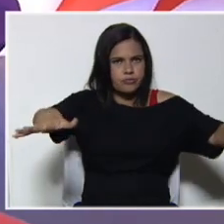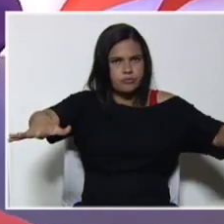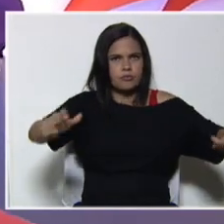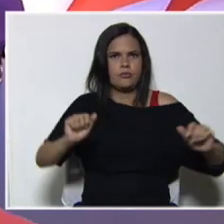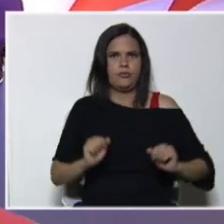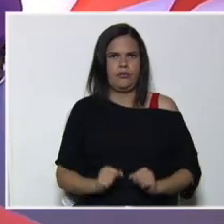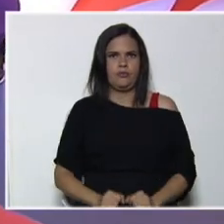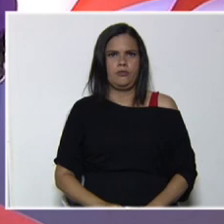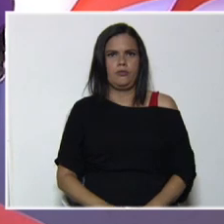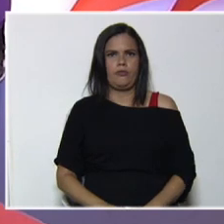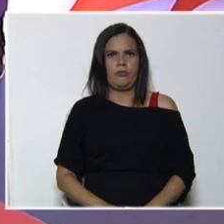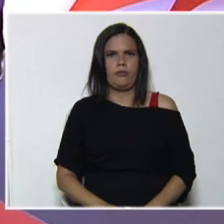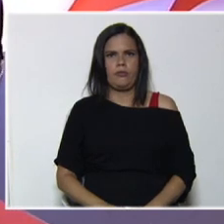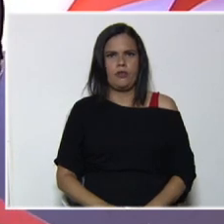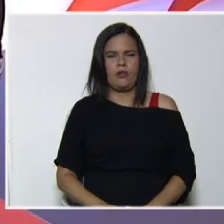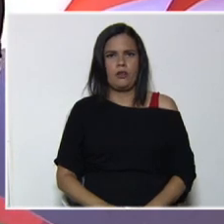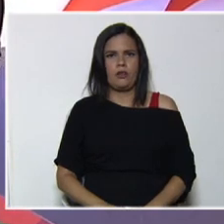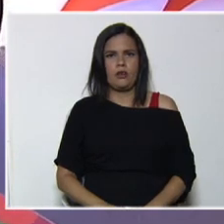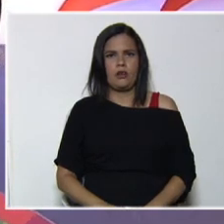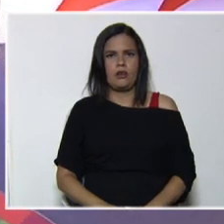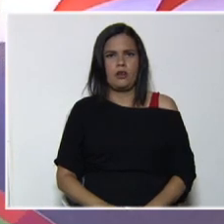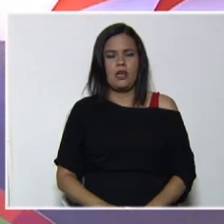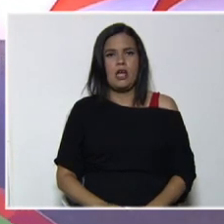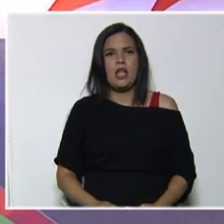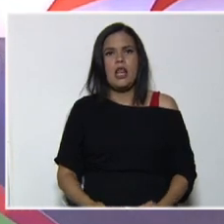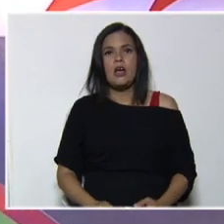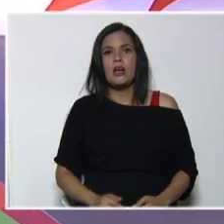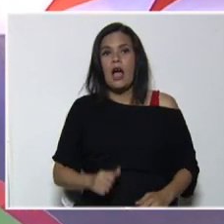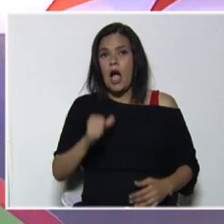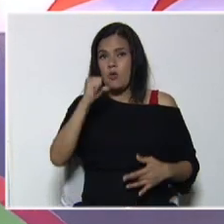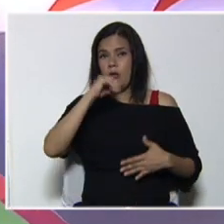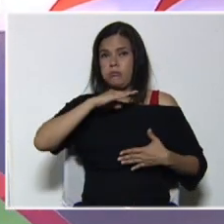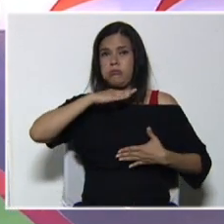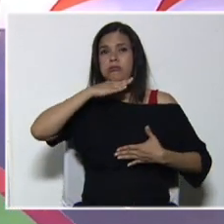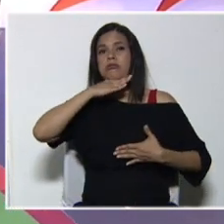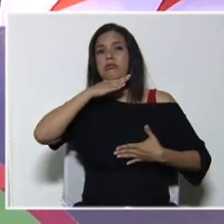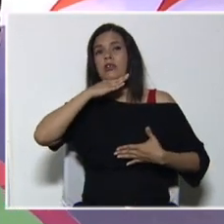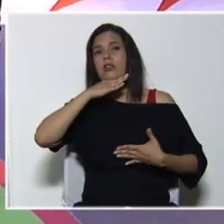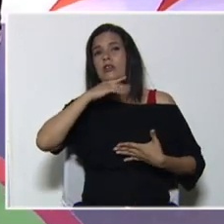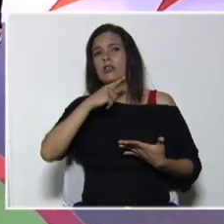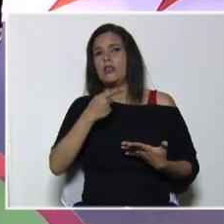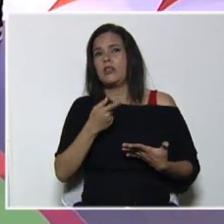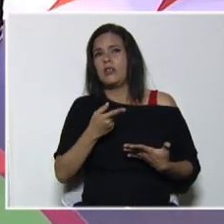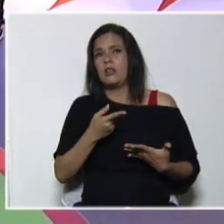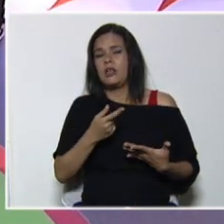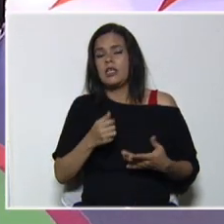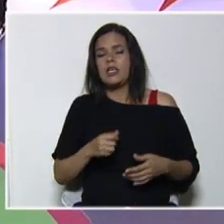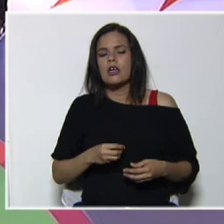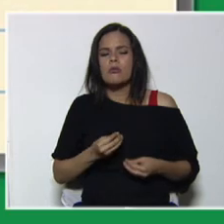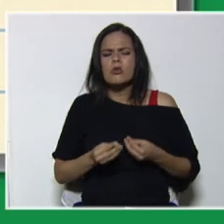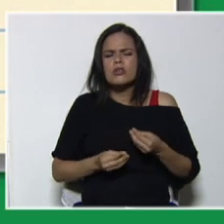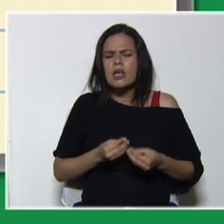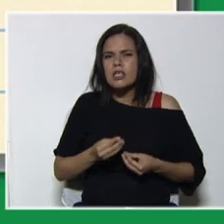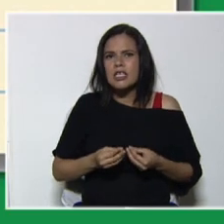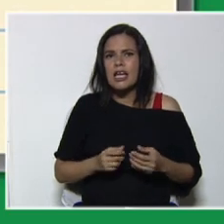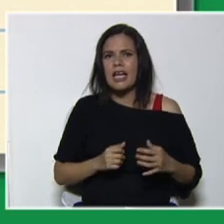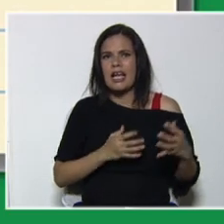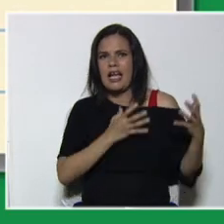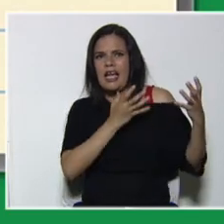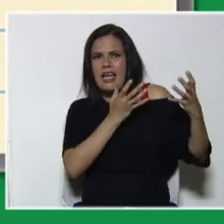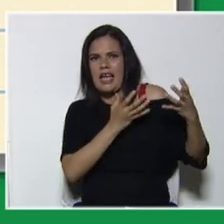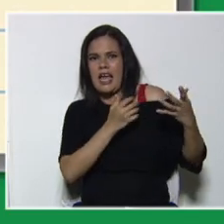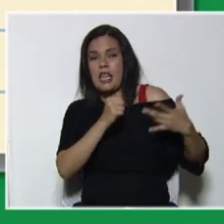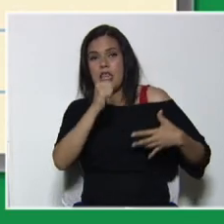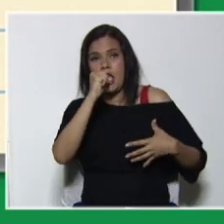Inundación de los campos. La inundación tradicional del campo consiste en cargar de agua la